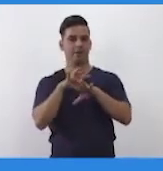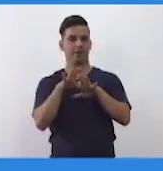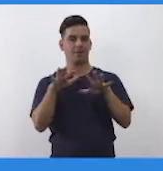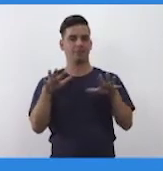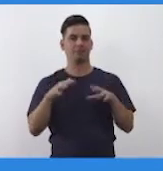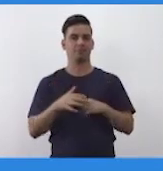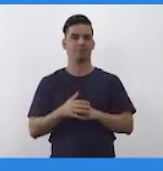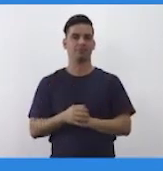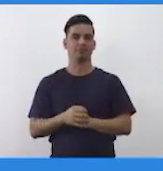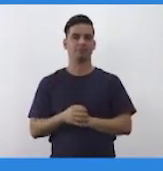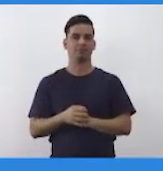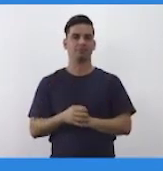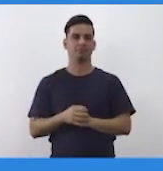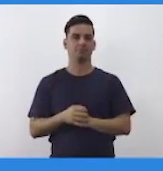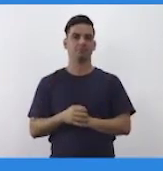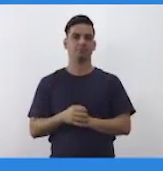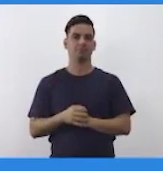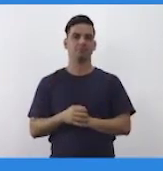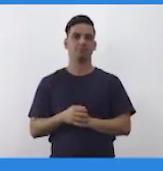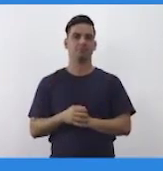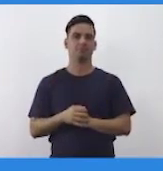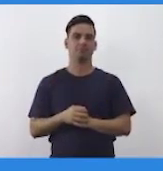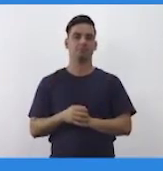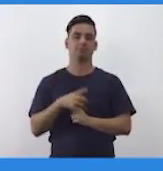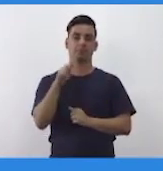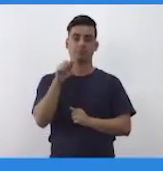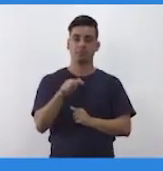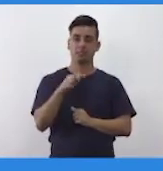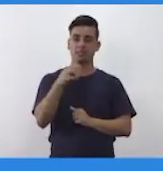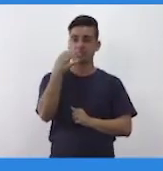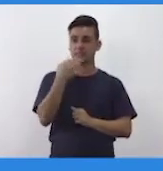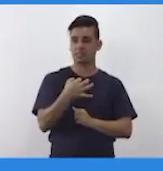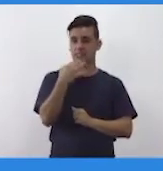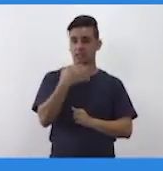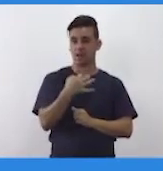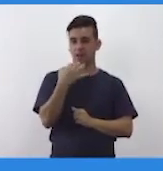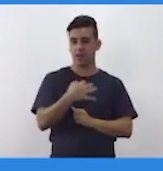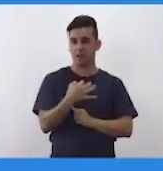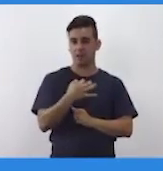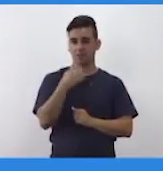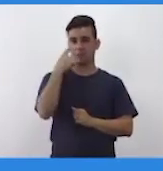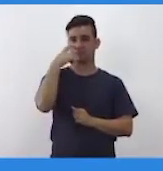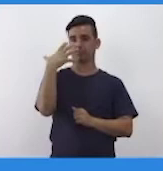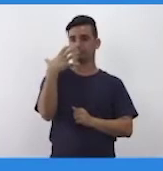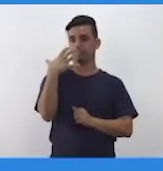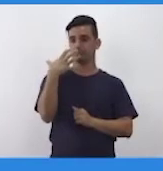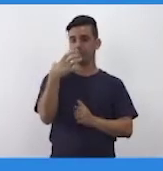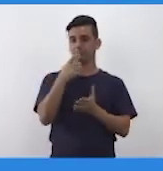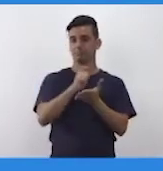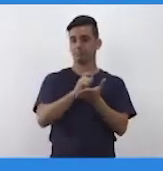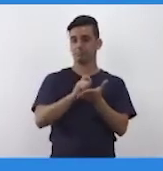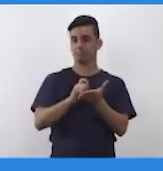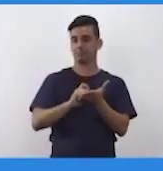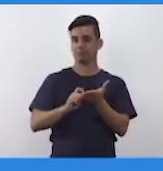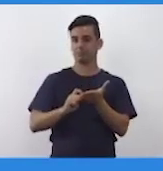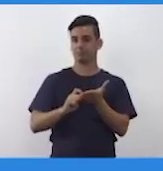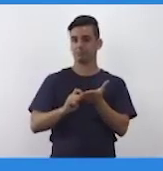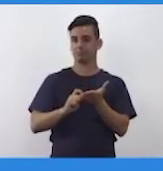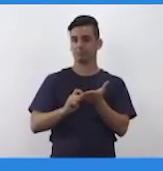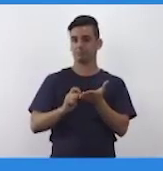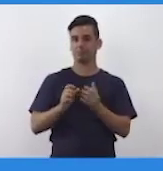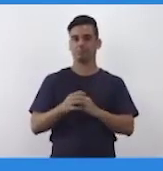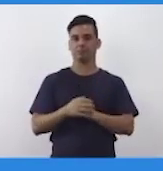ahí que siempre se puntualiza en casa no dormir